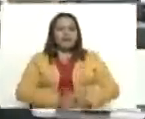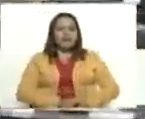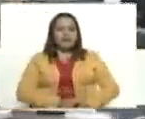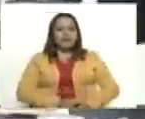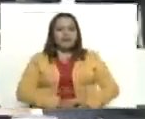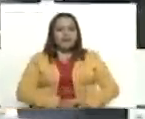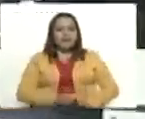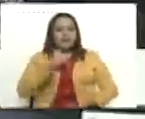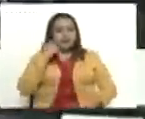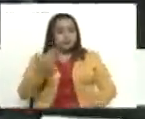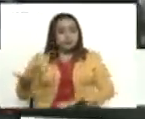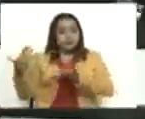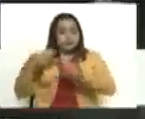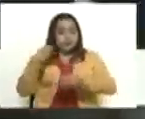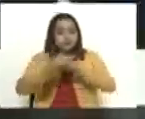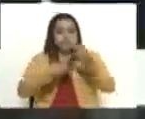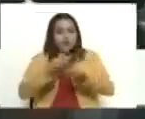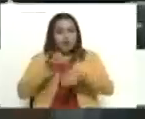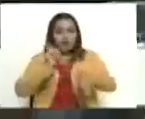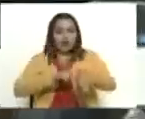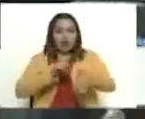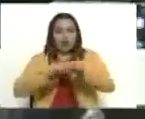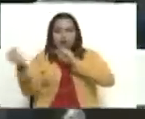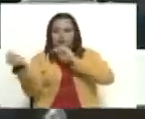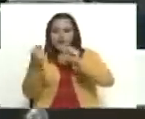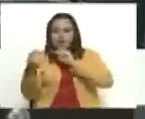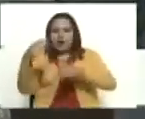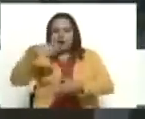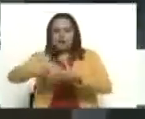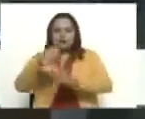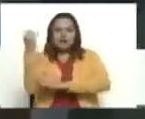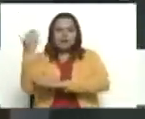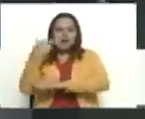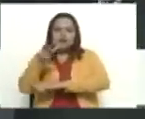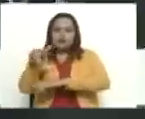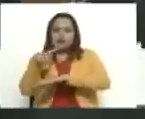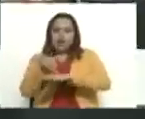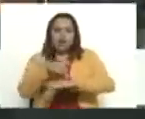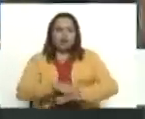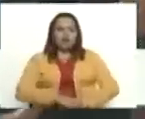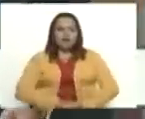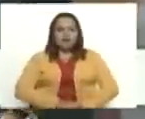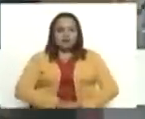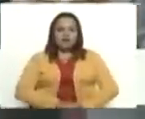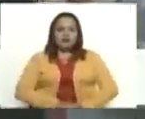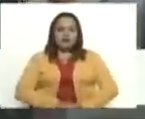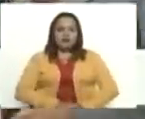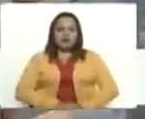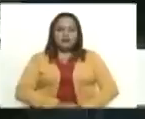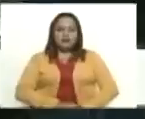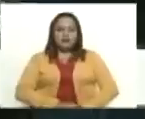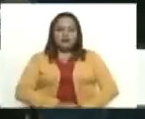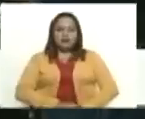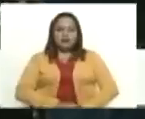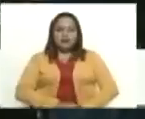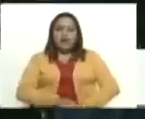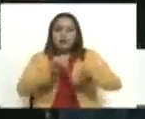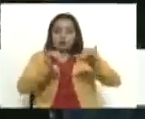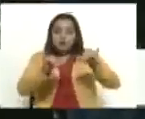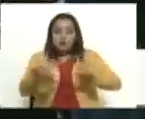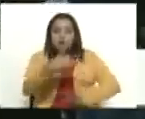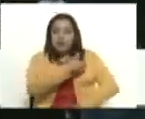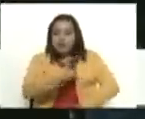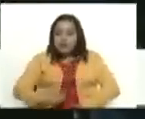Bien, es parte del debate que se da hasta ahora en el hemiciclo de sesiones del Palacio Federal Legislativo, donde el presidente